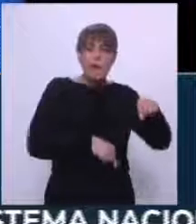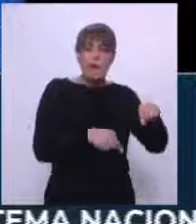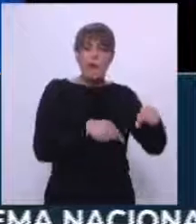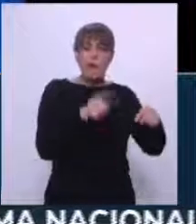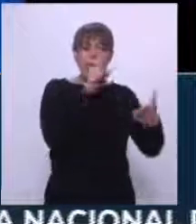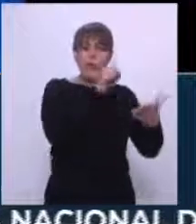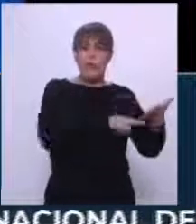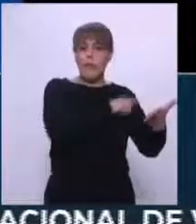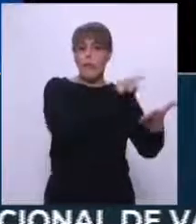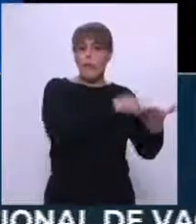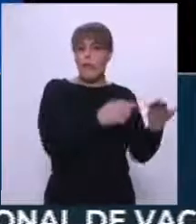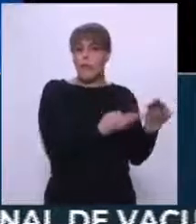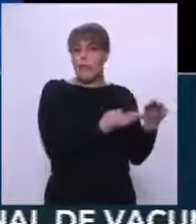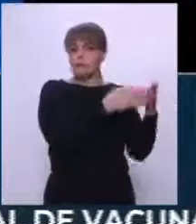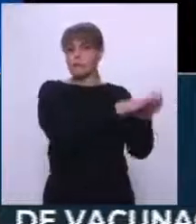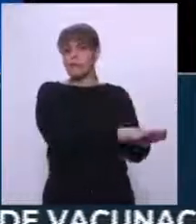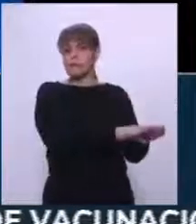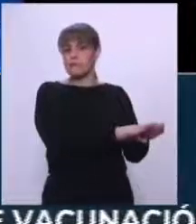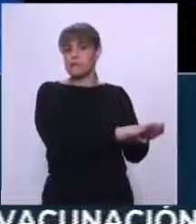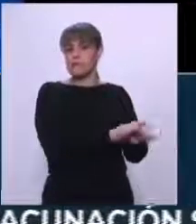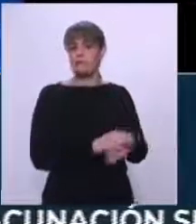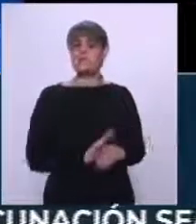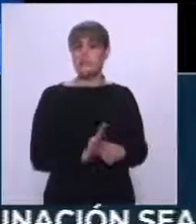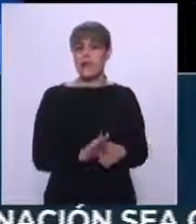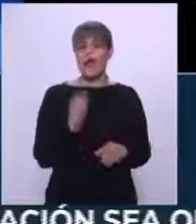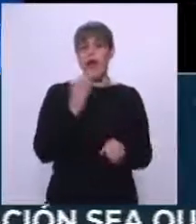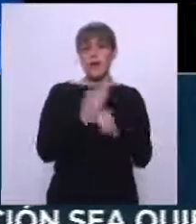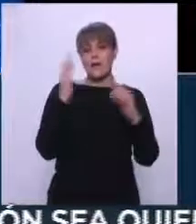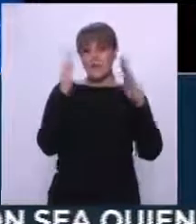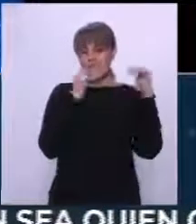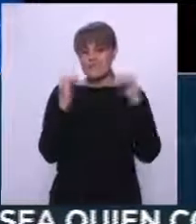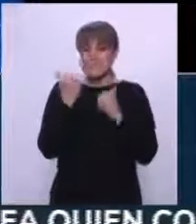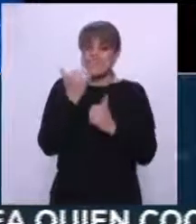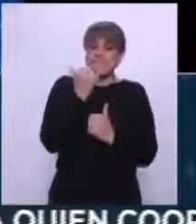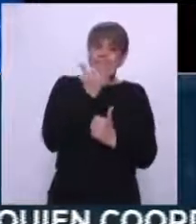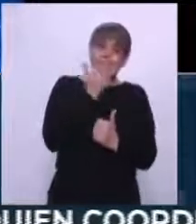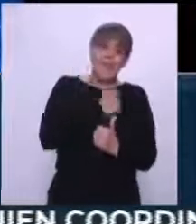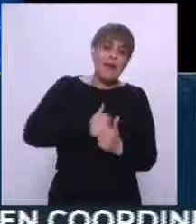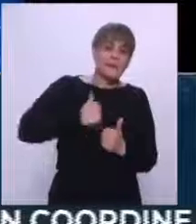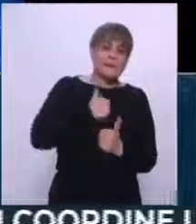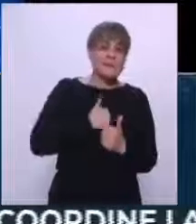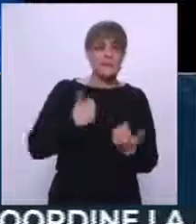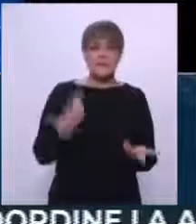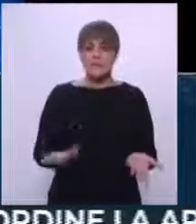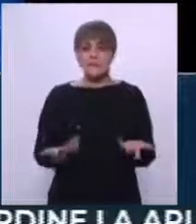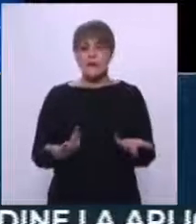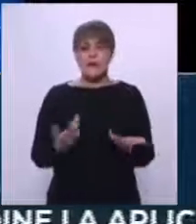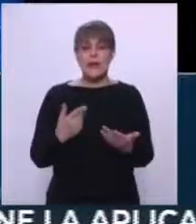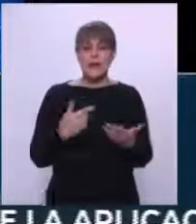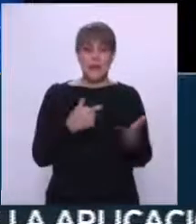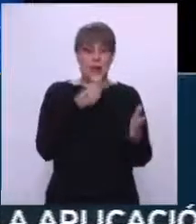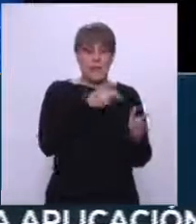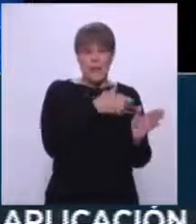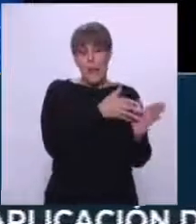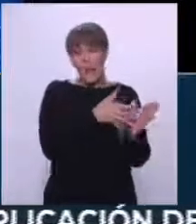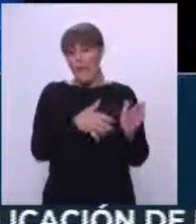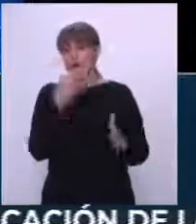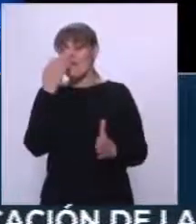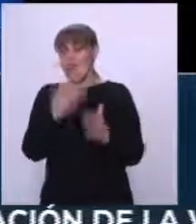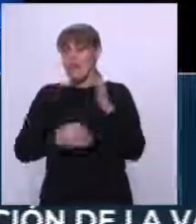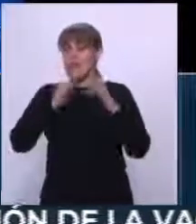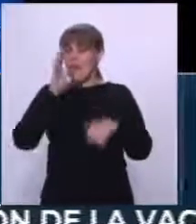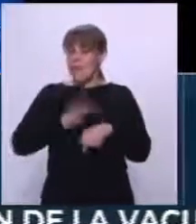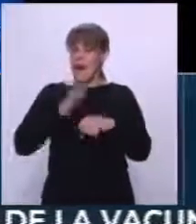pues. Guadalupe, nos tenemos que despedir desafortunadamente. Seguramente esto va a dar mucho de qué hablar todavía y